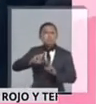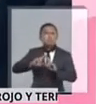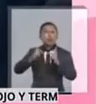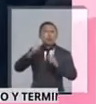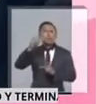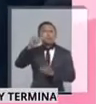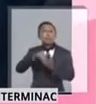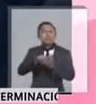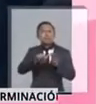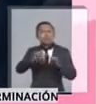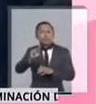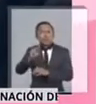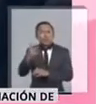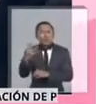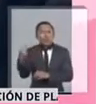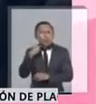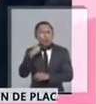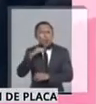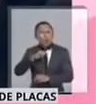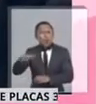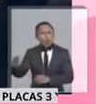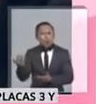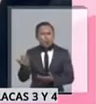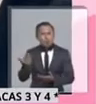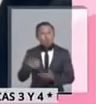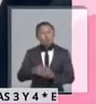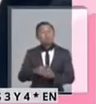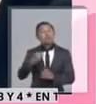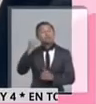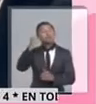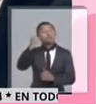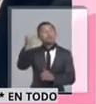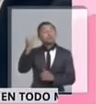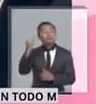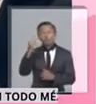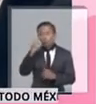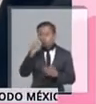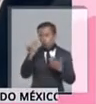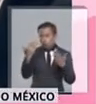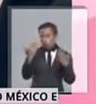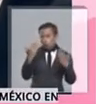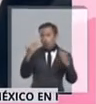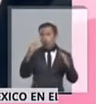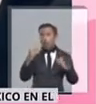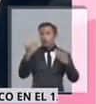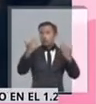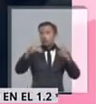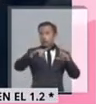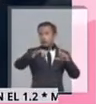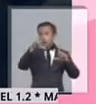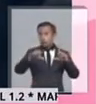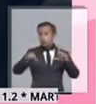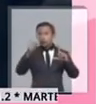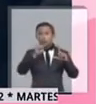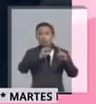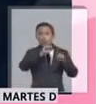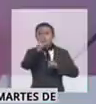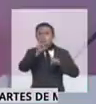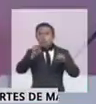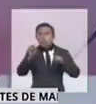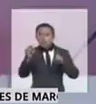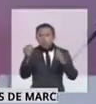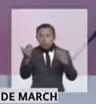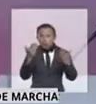que eso sucedió. Entonces yo creo que decir que lo que está pasando en las mediciones es solo el efecto del debate,